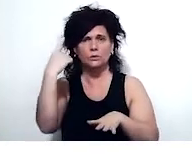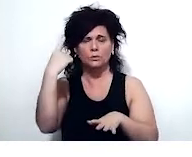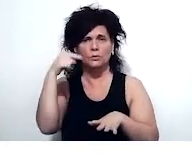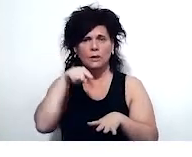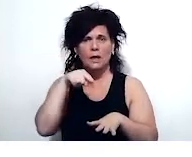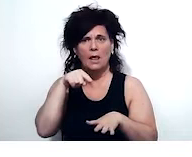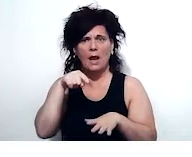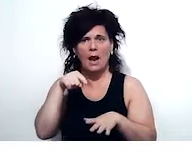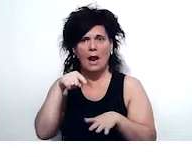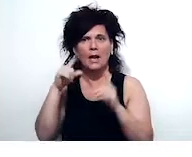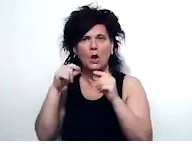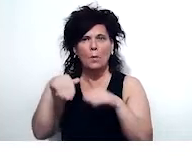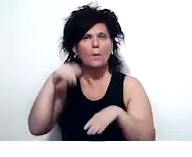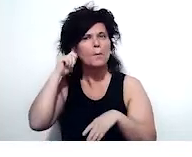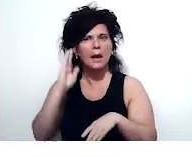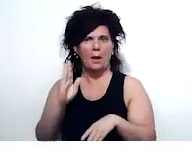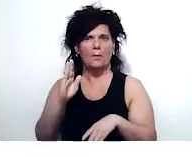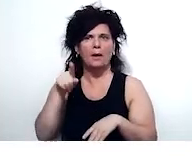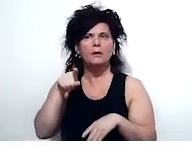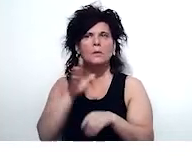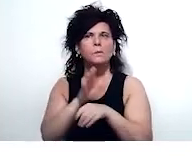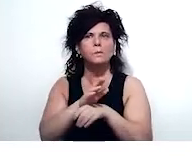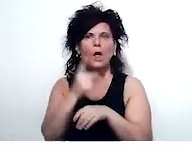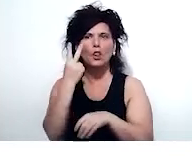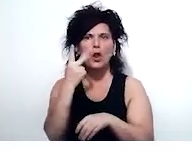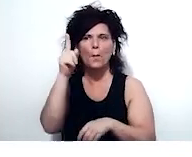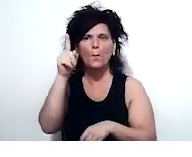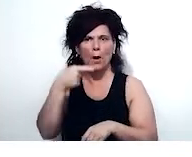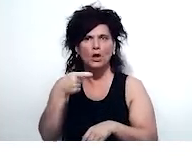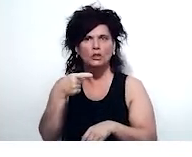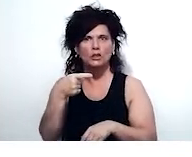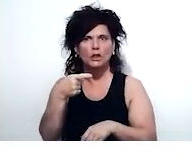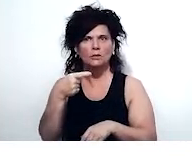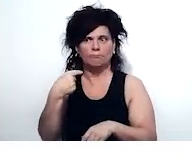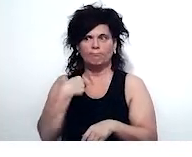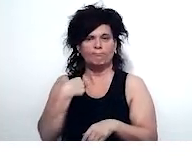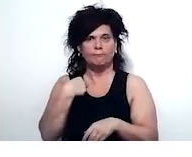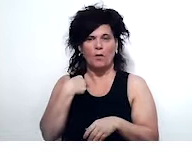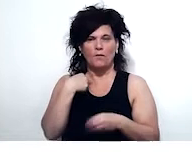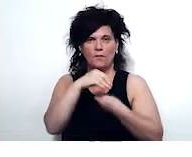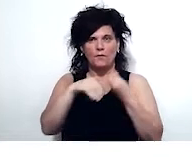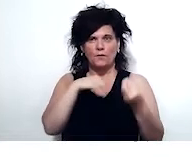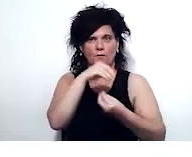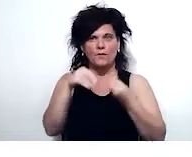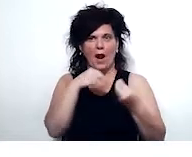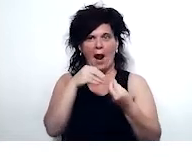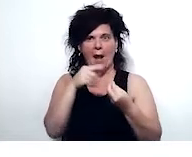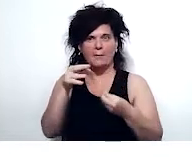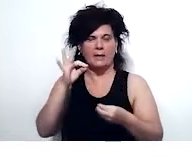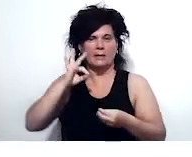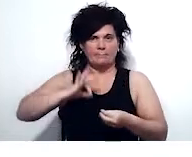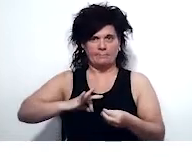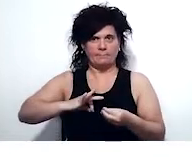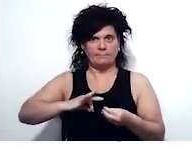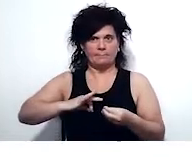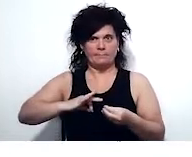banda ancha dice que la asequibilidad del servicio tendría que ser de un 2%. ¿Qué significa? Que si yo tengo mi canasta familiar, la conectividad